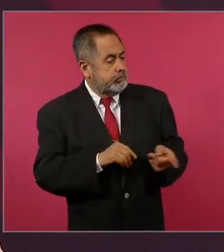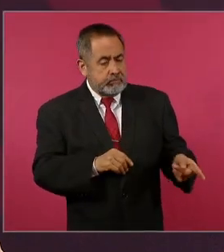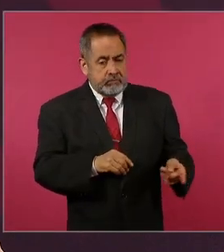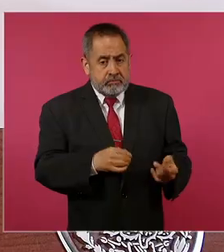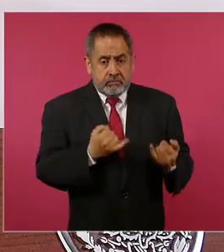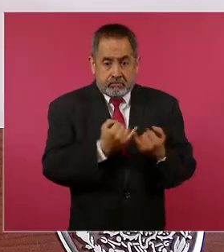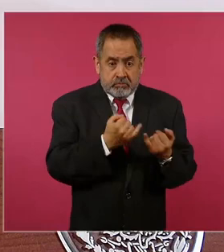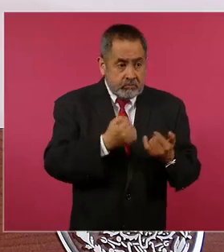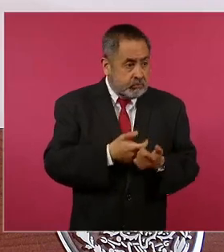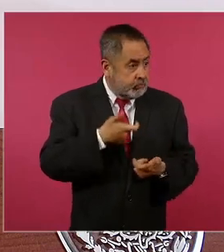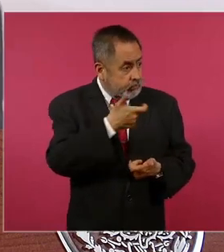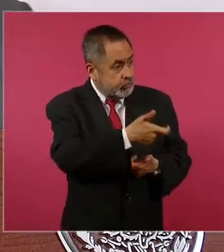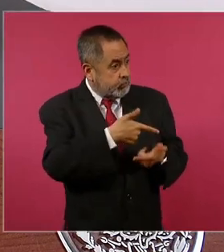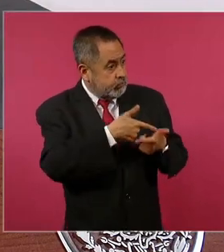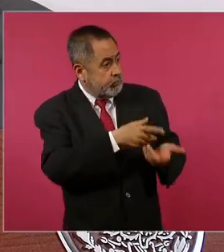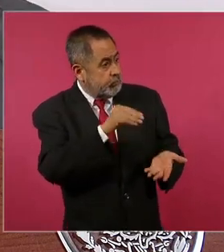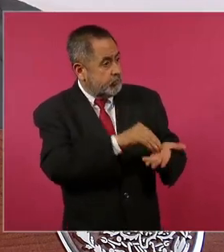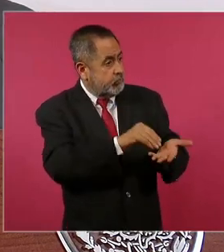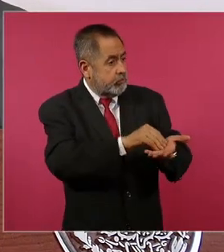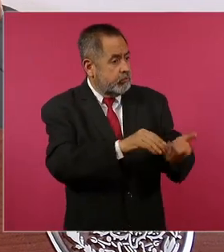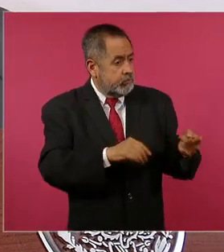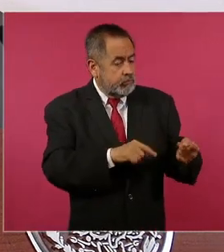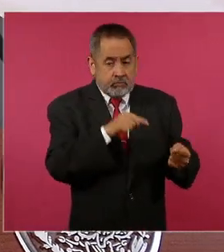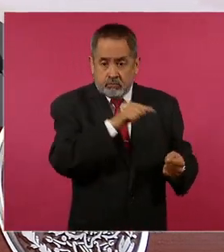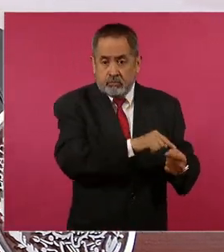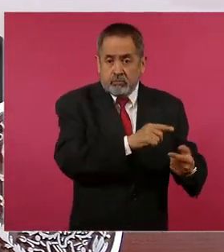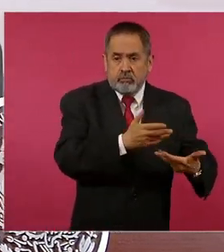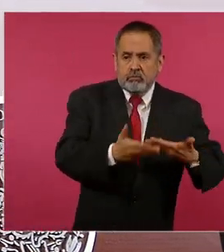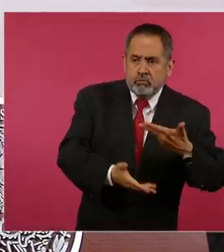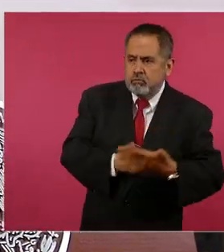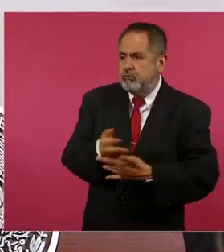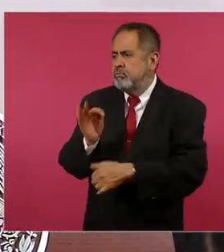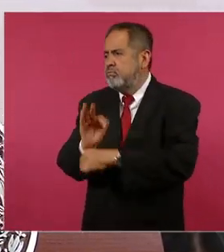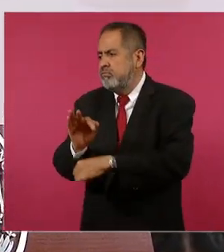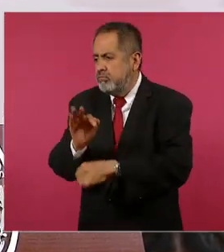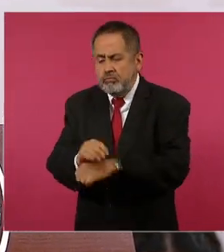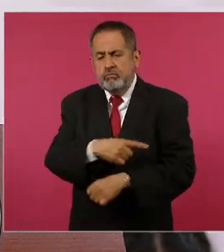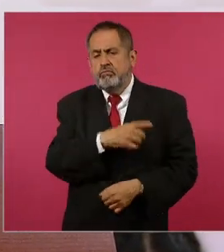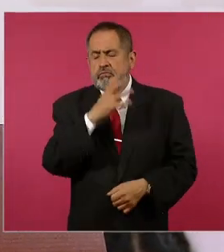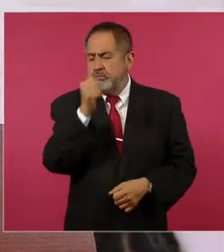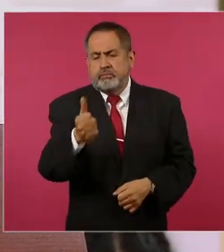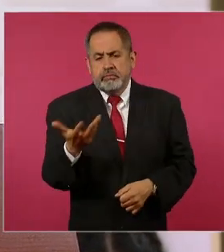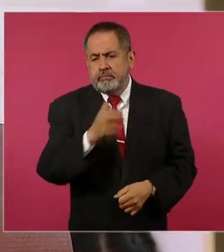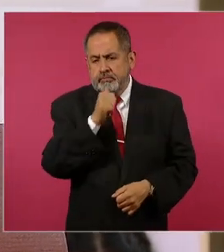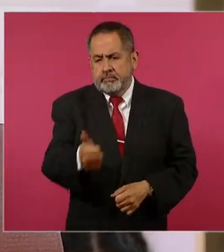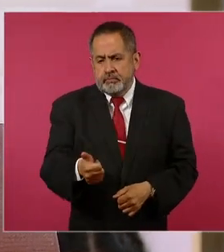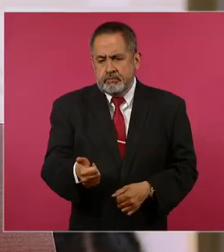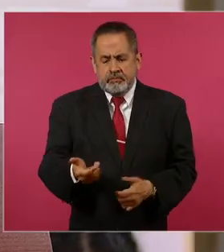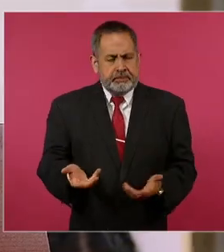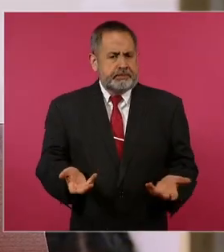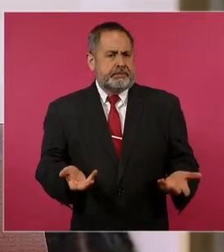mantener un Poder Judicial que no esté al servicio del pueblo, de la sociedad,